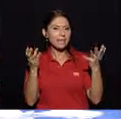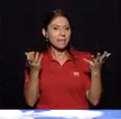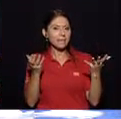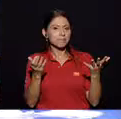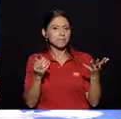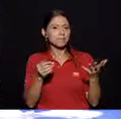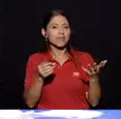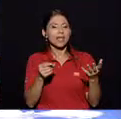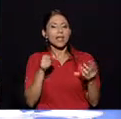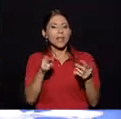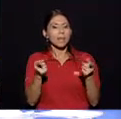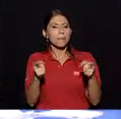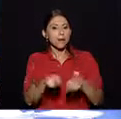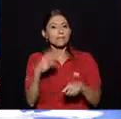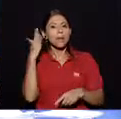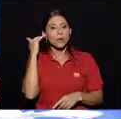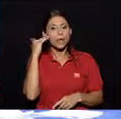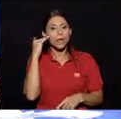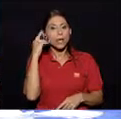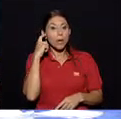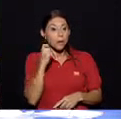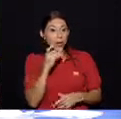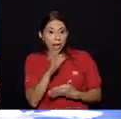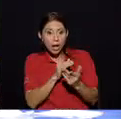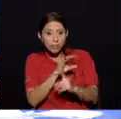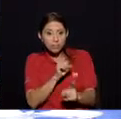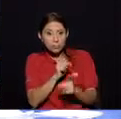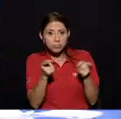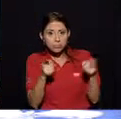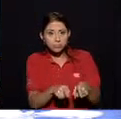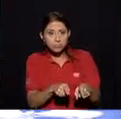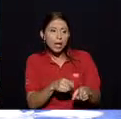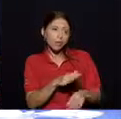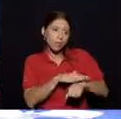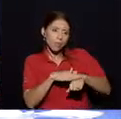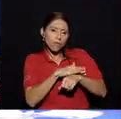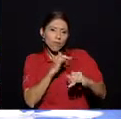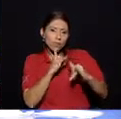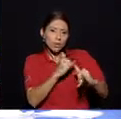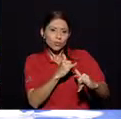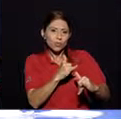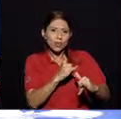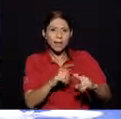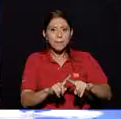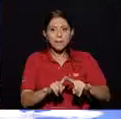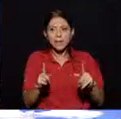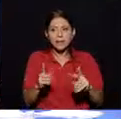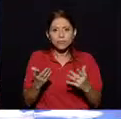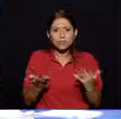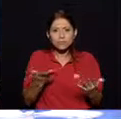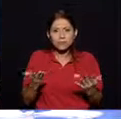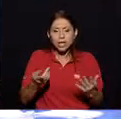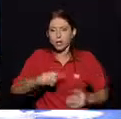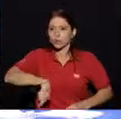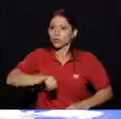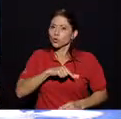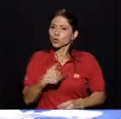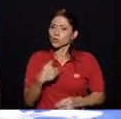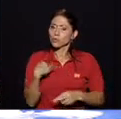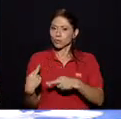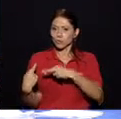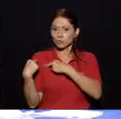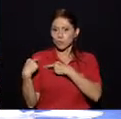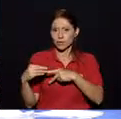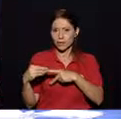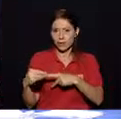una responsabilidad particular en esto. También yo debo decir que por más que nosotros tratemos de hacer seguimiento